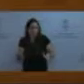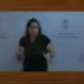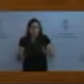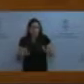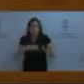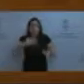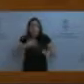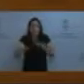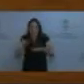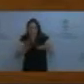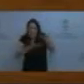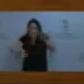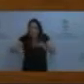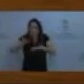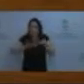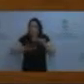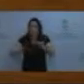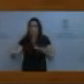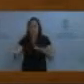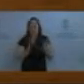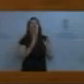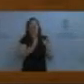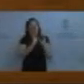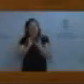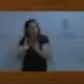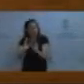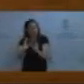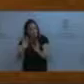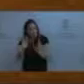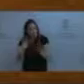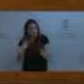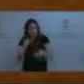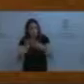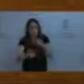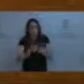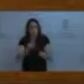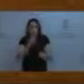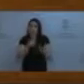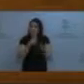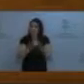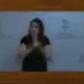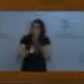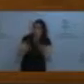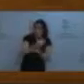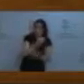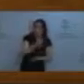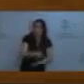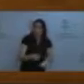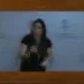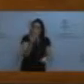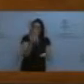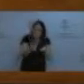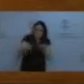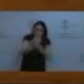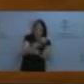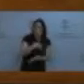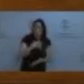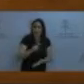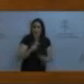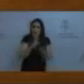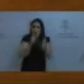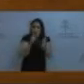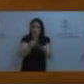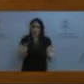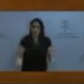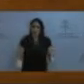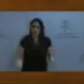hacer transacciones, hacerlas ordenadamente, pero hacerlas que también tributan y que igualmente se recauda en beneficio